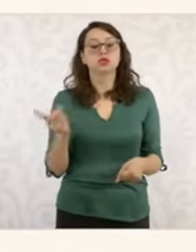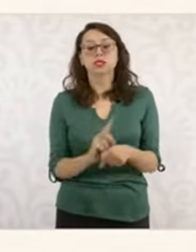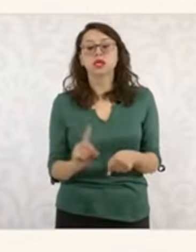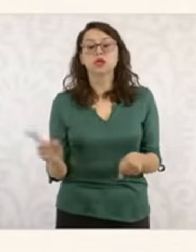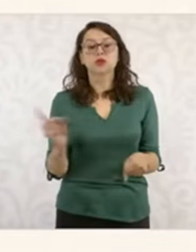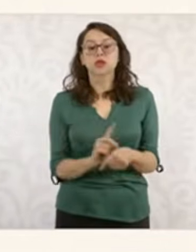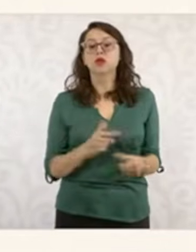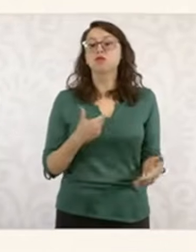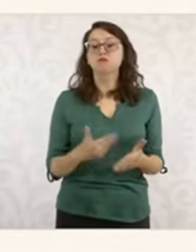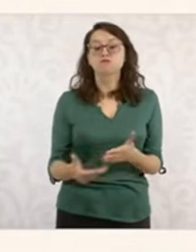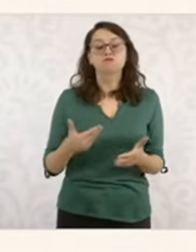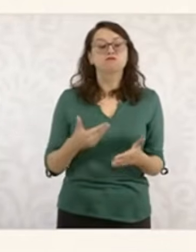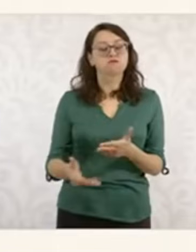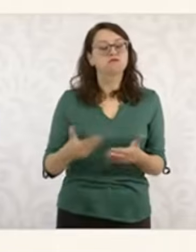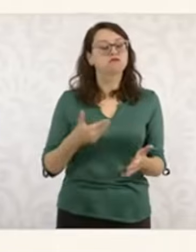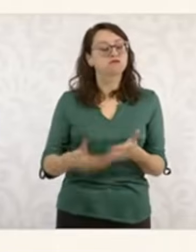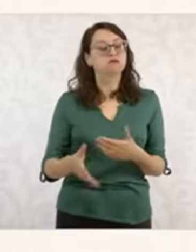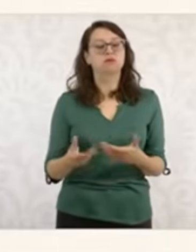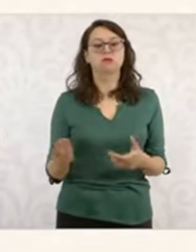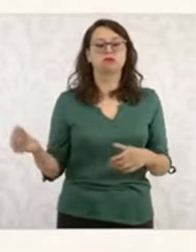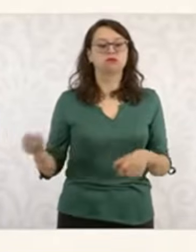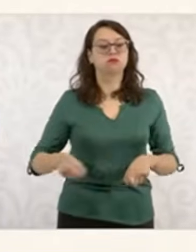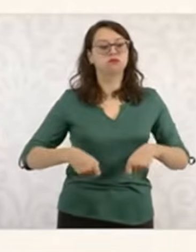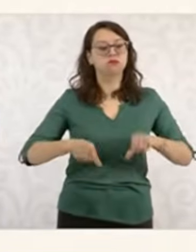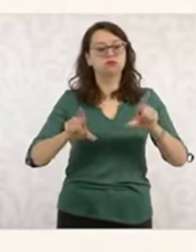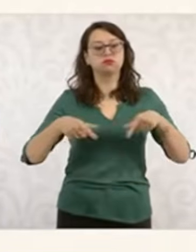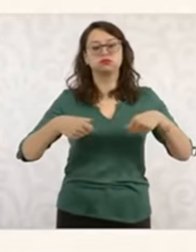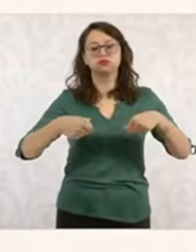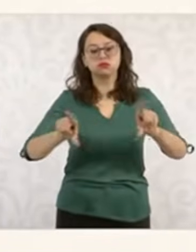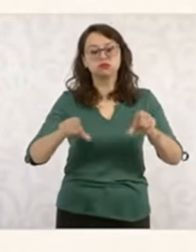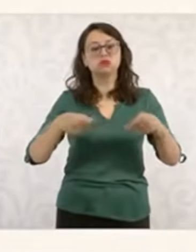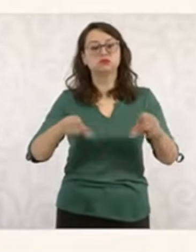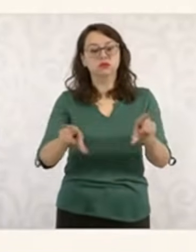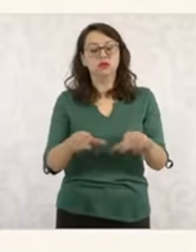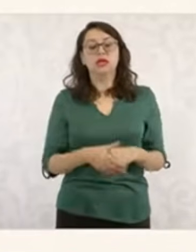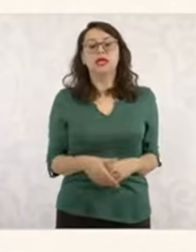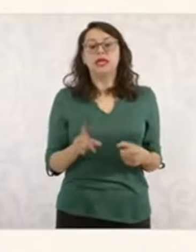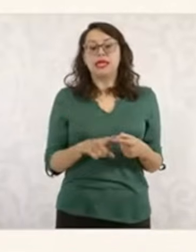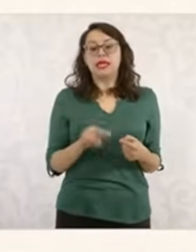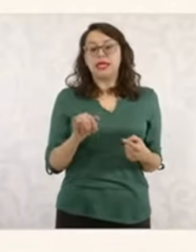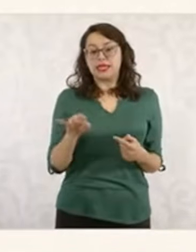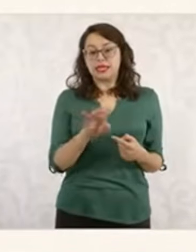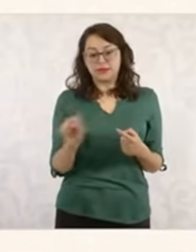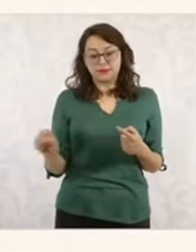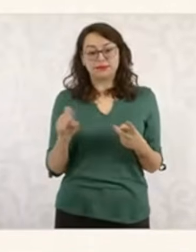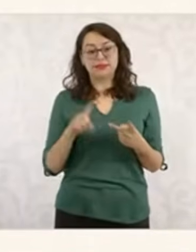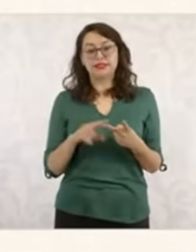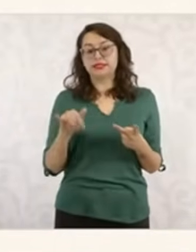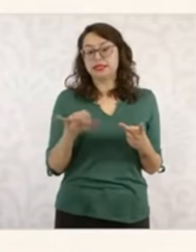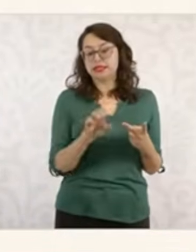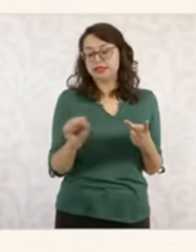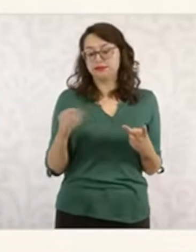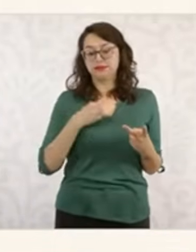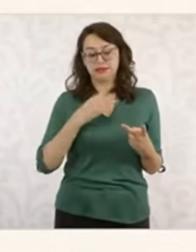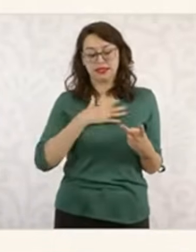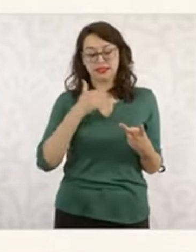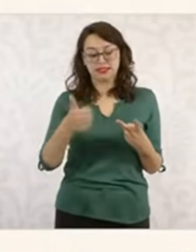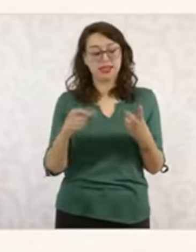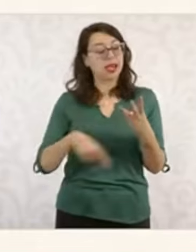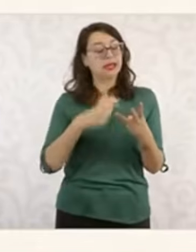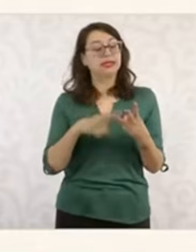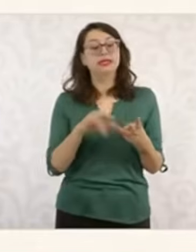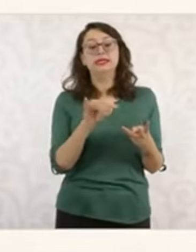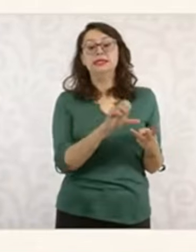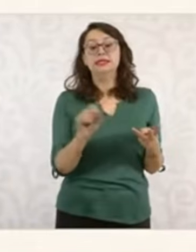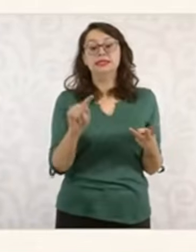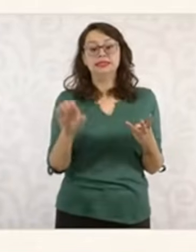que reportan las instituciones como el IMSS, el IMSS Bienestar, el ISSSTE y las Secretarías de